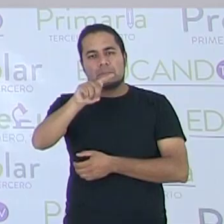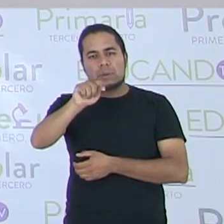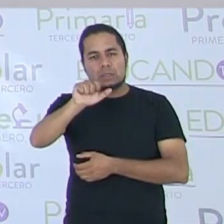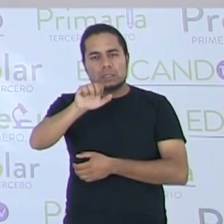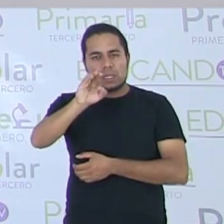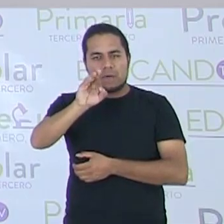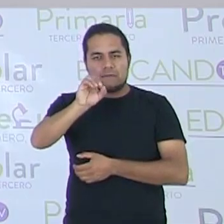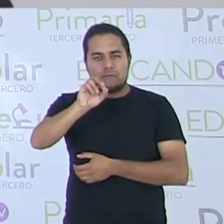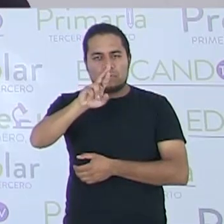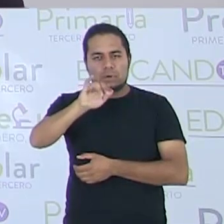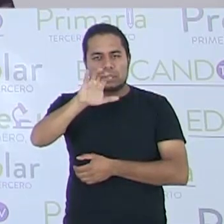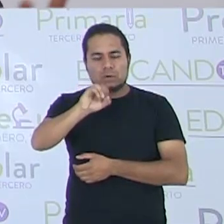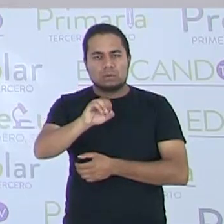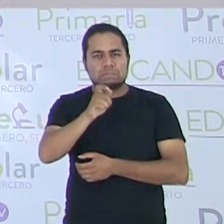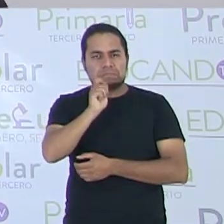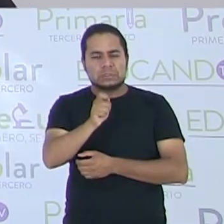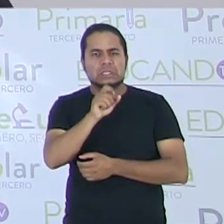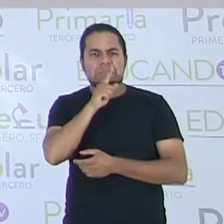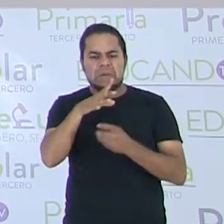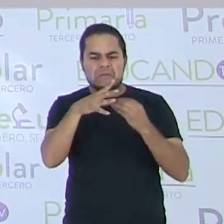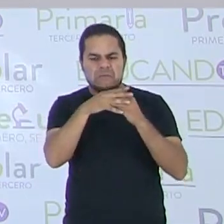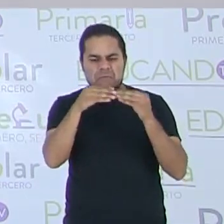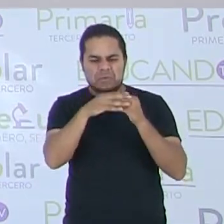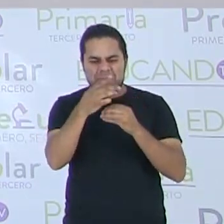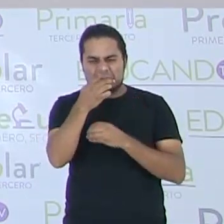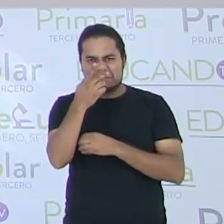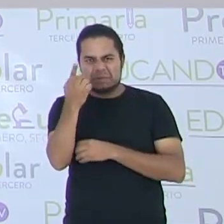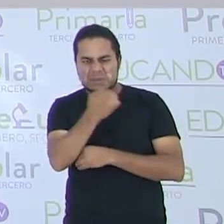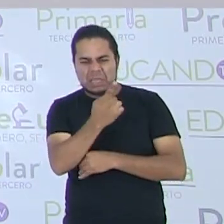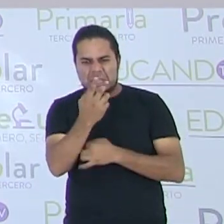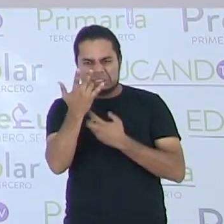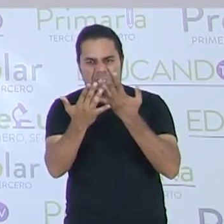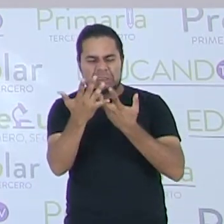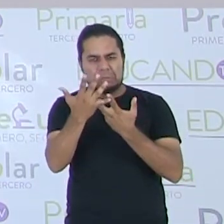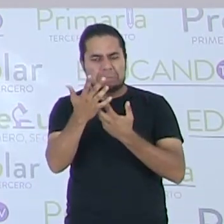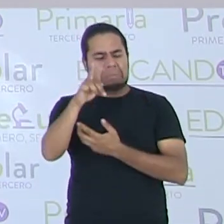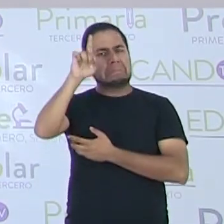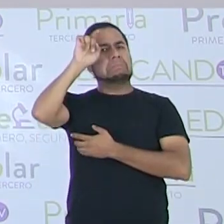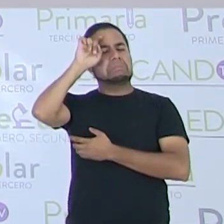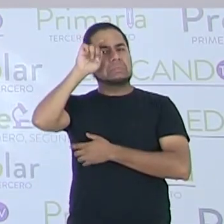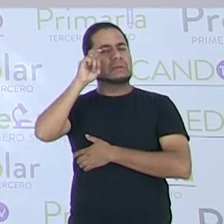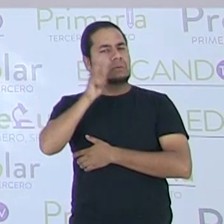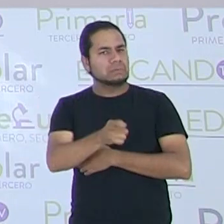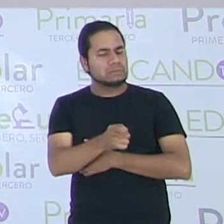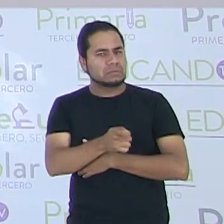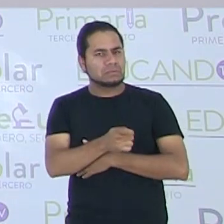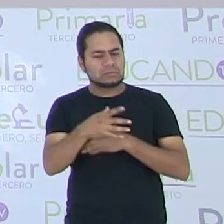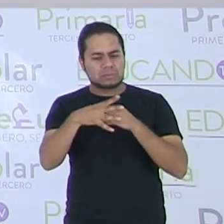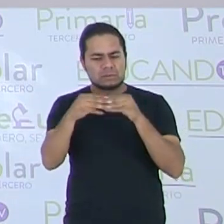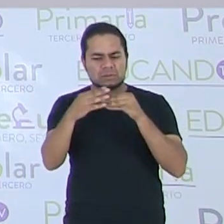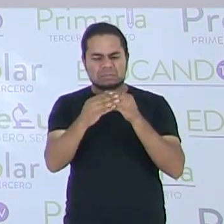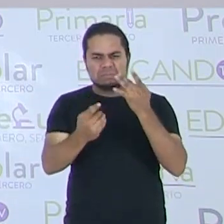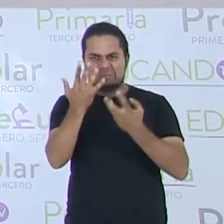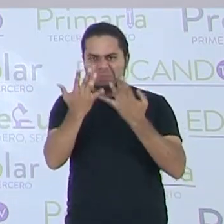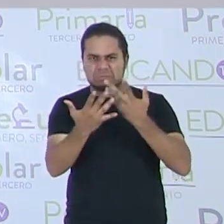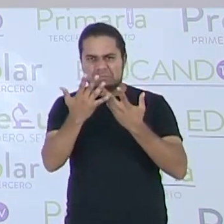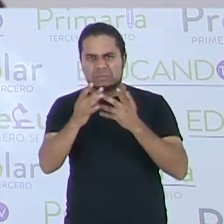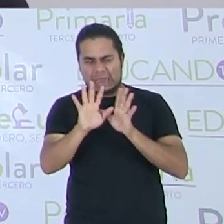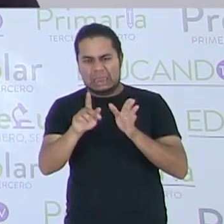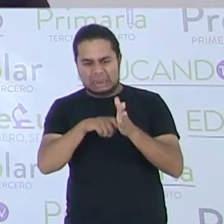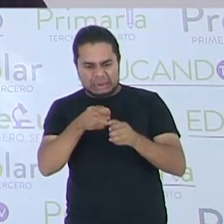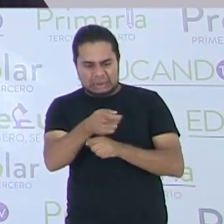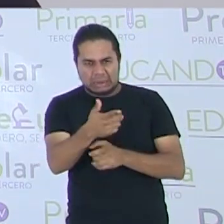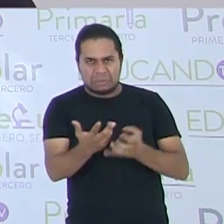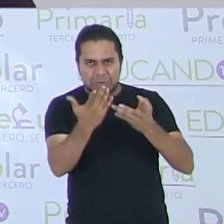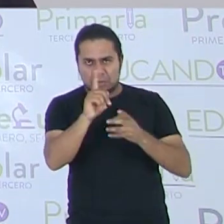ejemplo, cuando dice frutos que se encienden, los frutos no se encienden, los